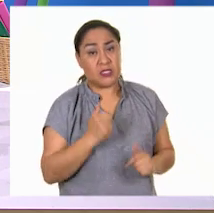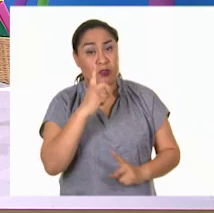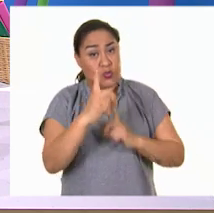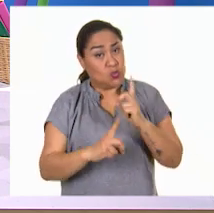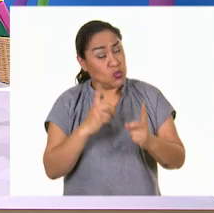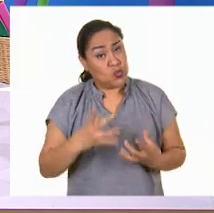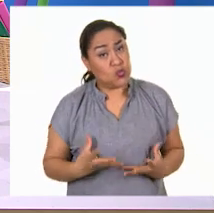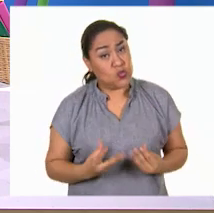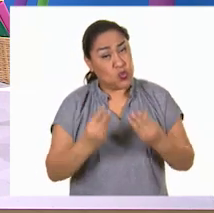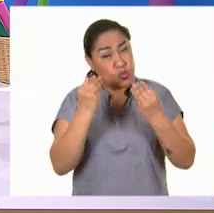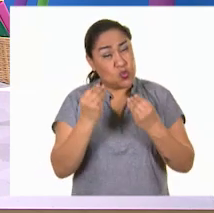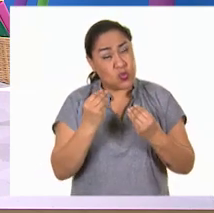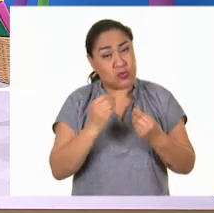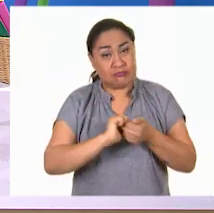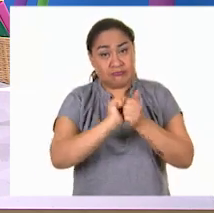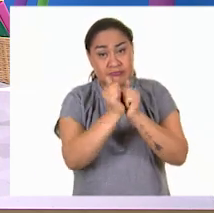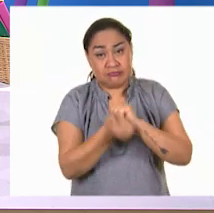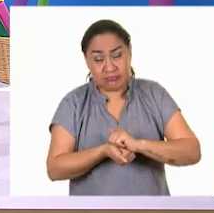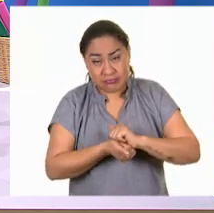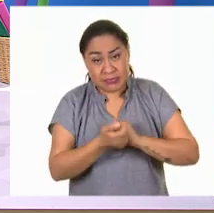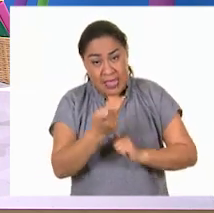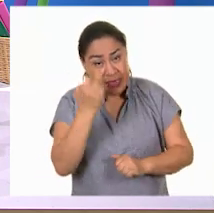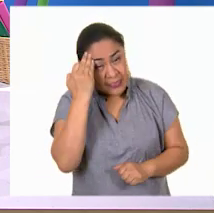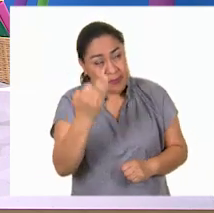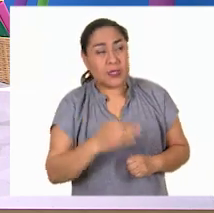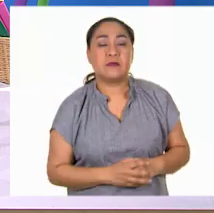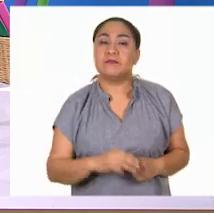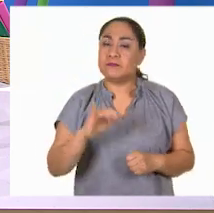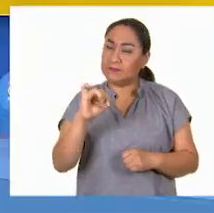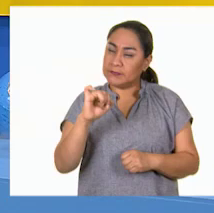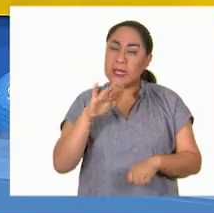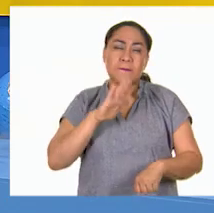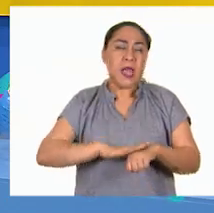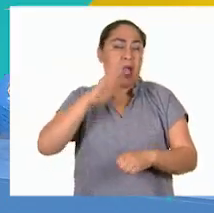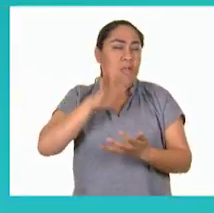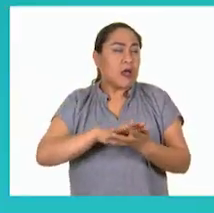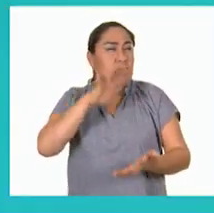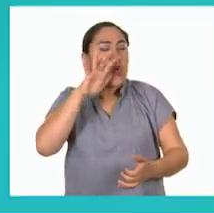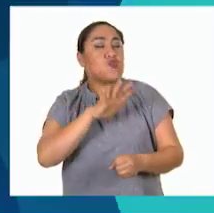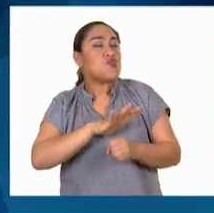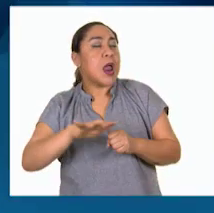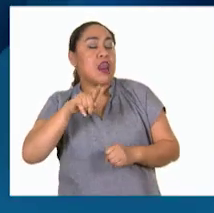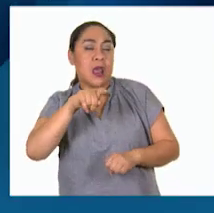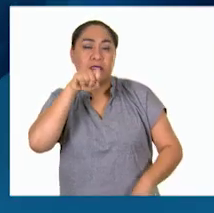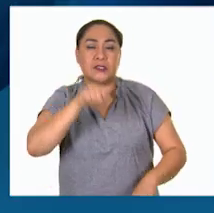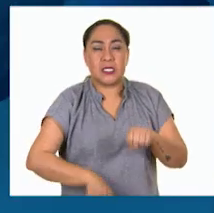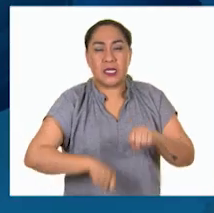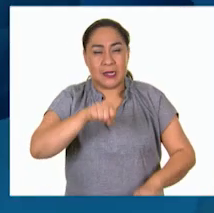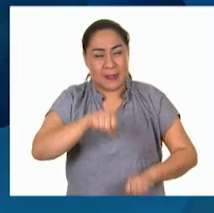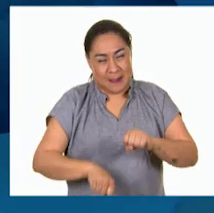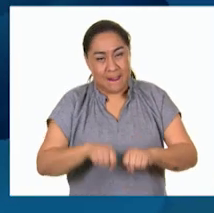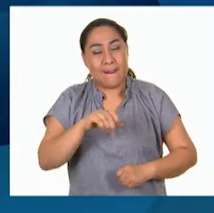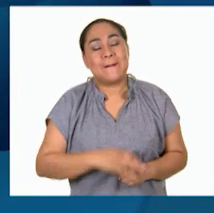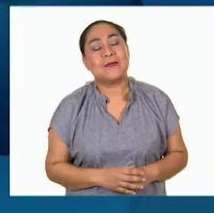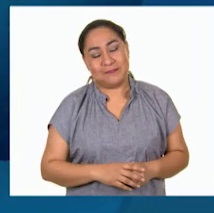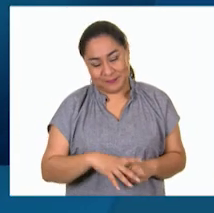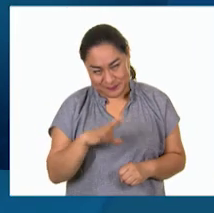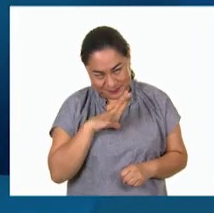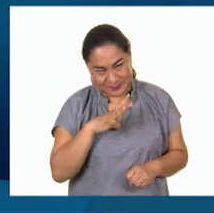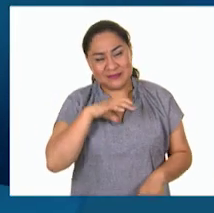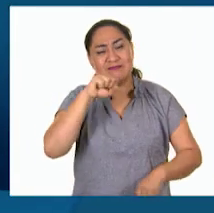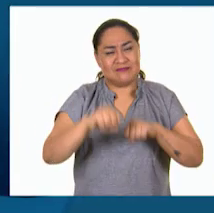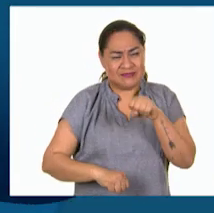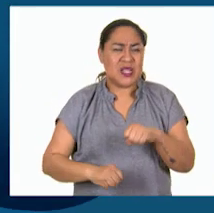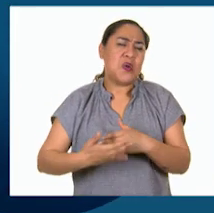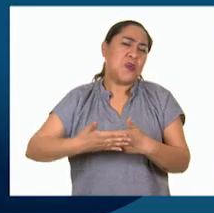que surgieron en esta época? Sí, y uno de los más populares fue el ciclismo. Pues, aunque las primeras bicicletas ya existían